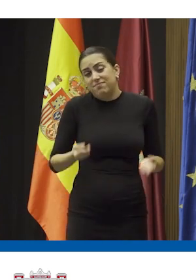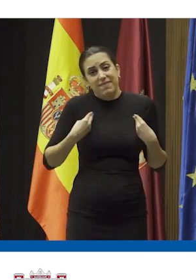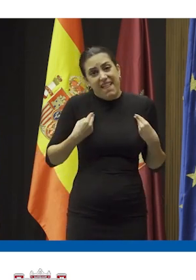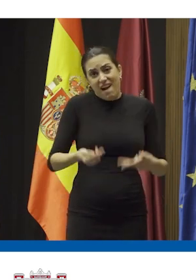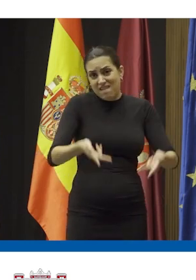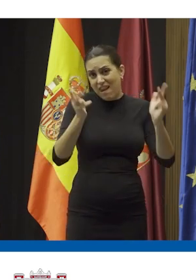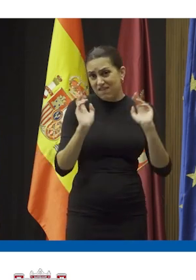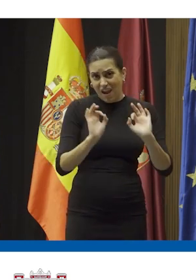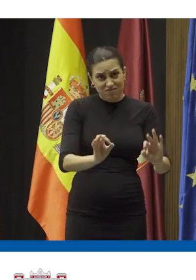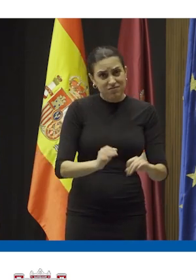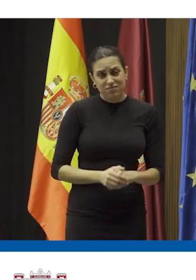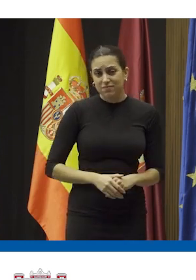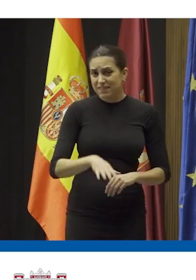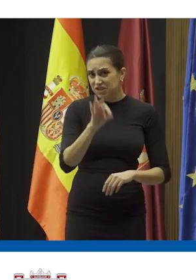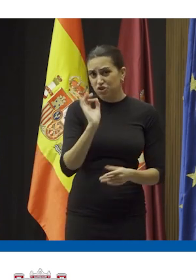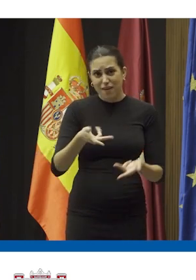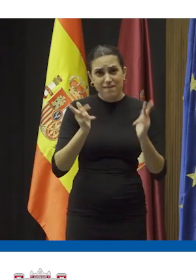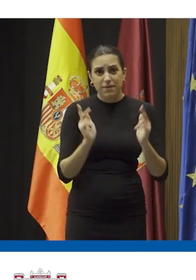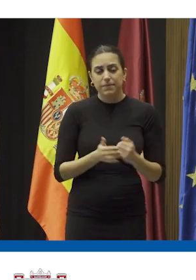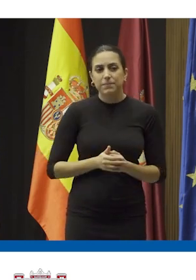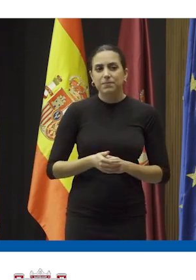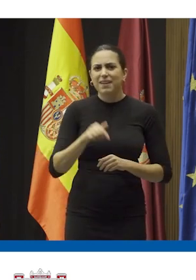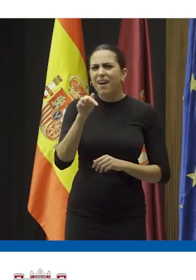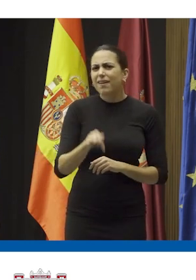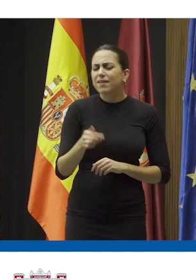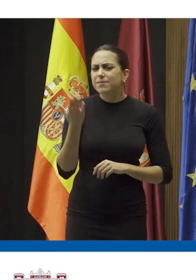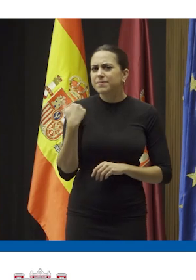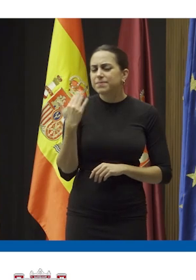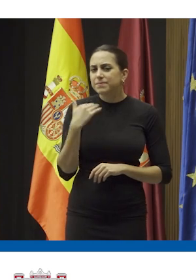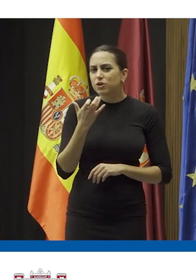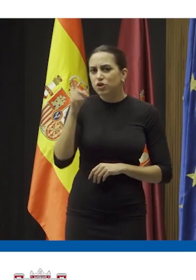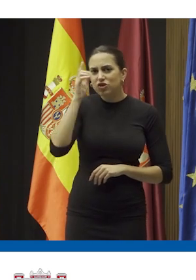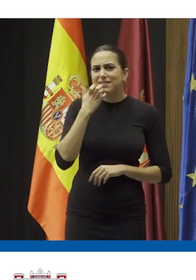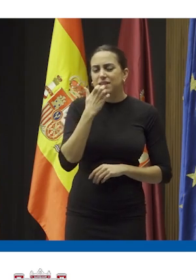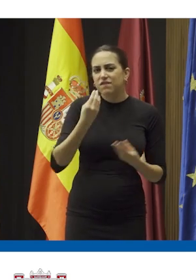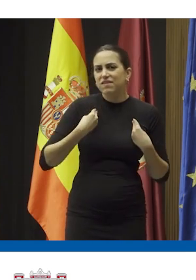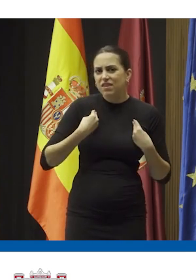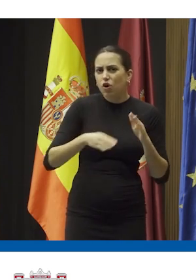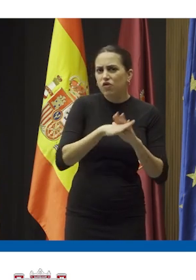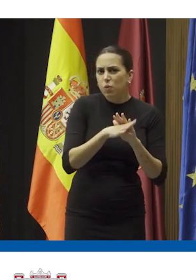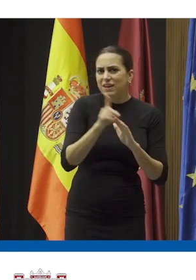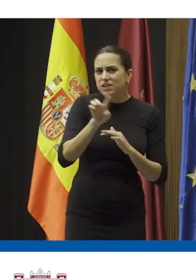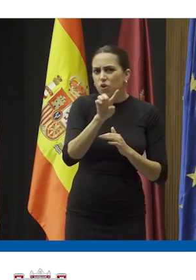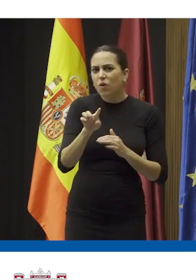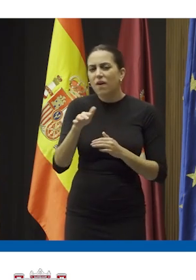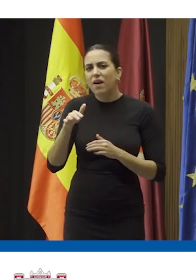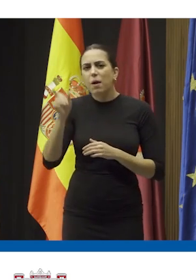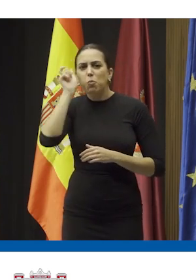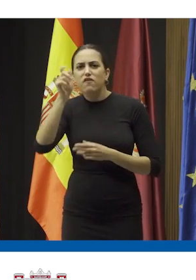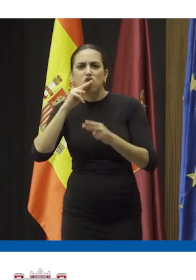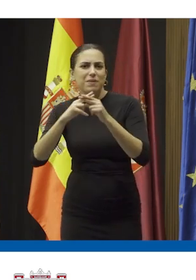de hacer lo que quiera. Aquí había, no sé si se conocen, me parece, había, no sé si vive todavía, en Chinchilla, por no ir más